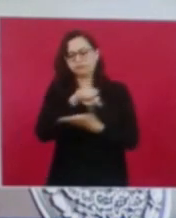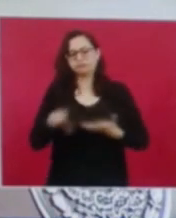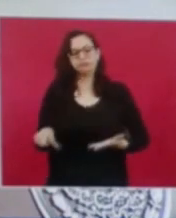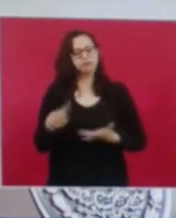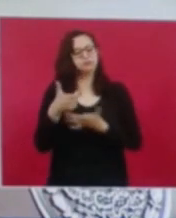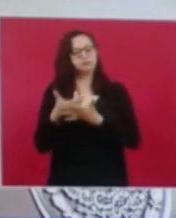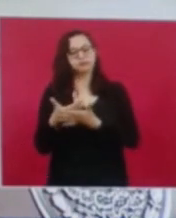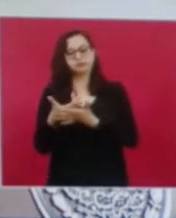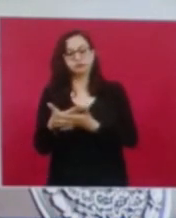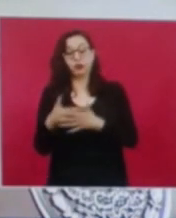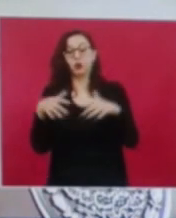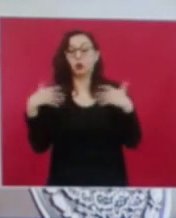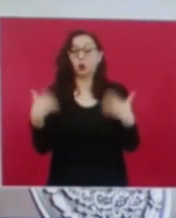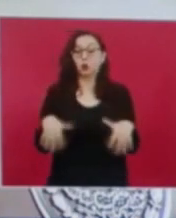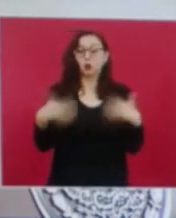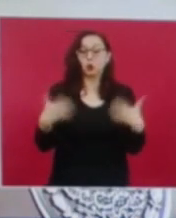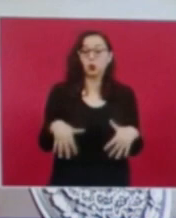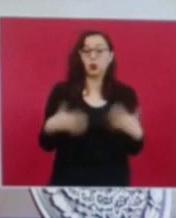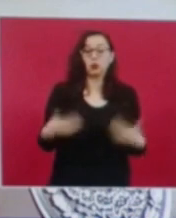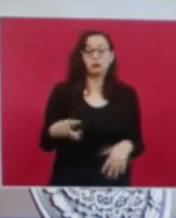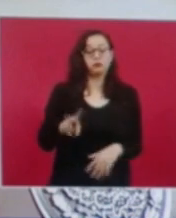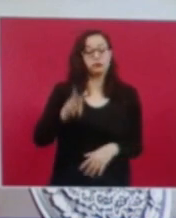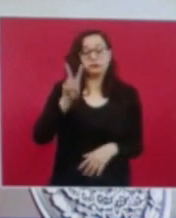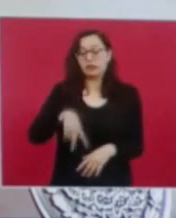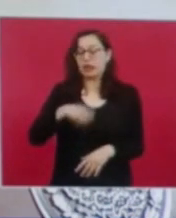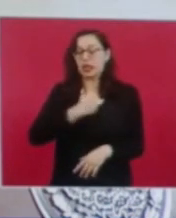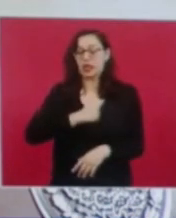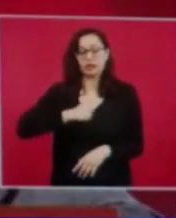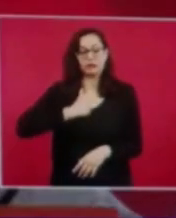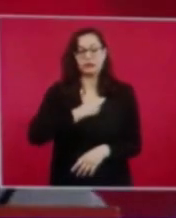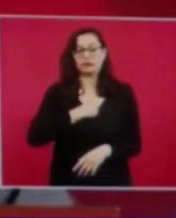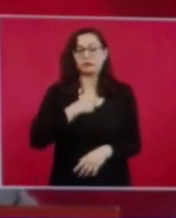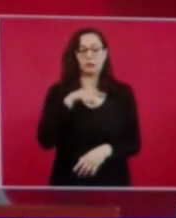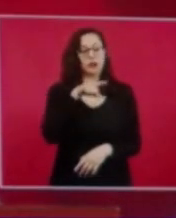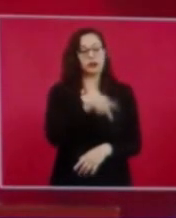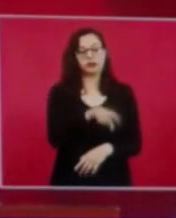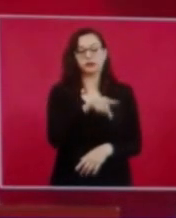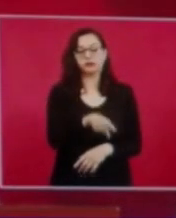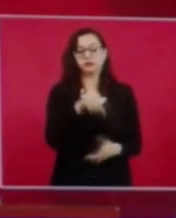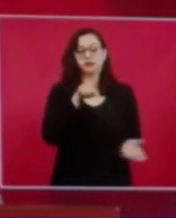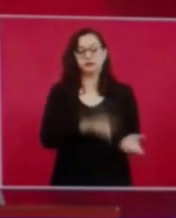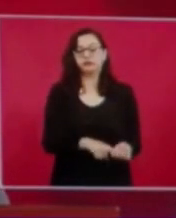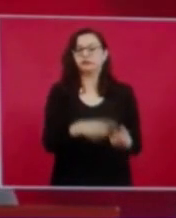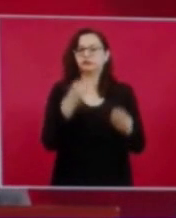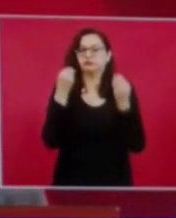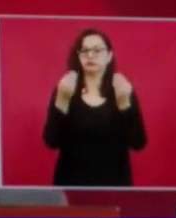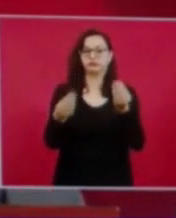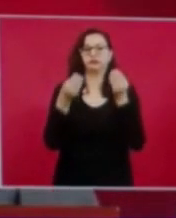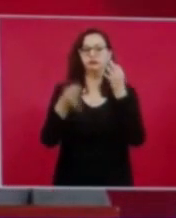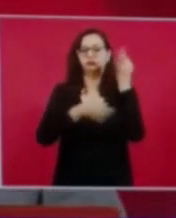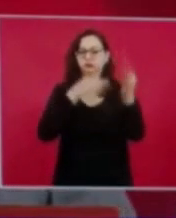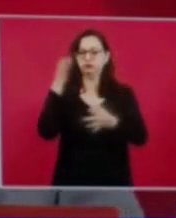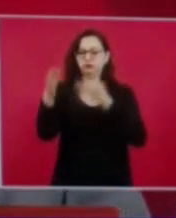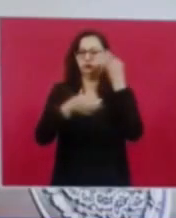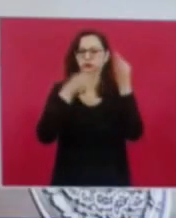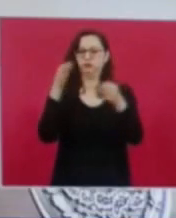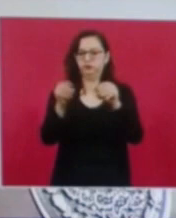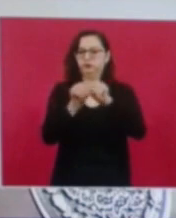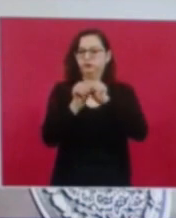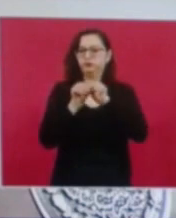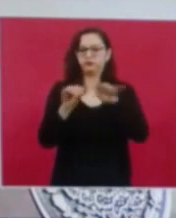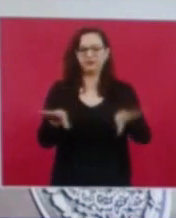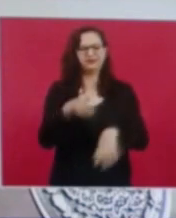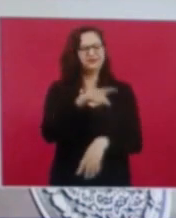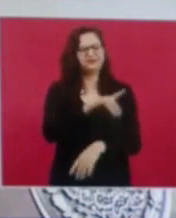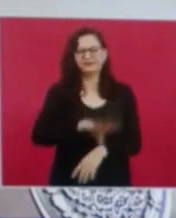del mismo esquema de la guerra híbrida y particularmente sería pues generar